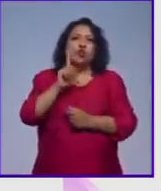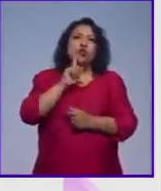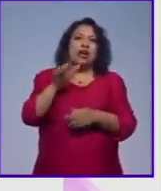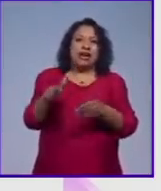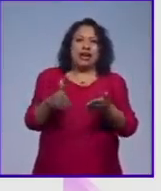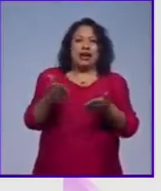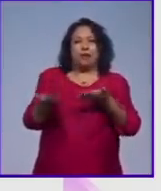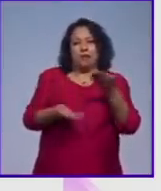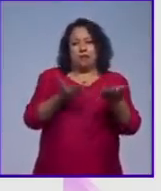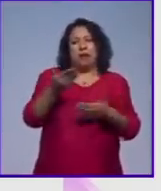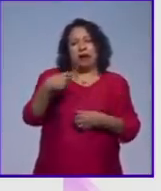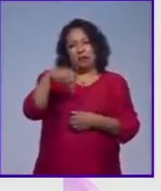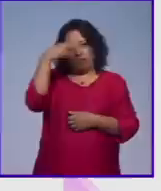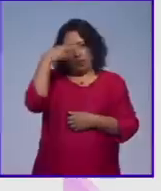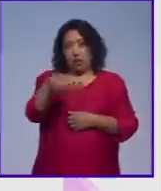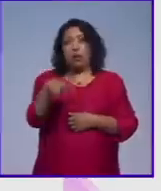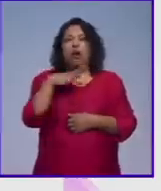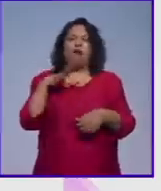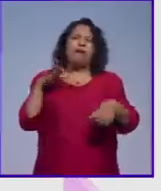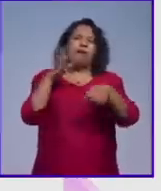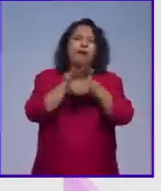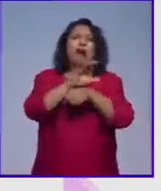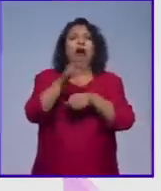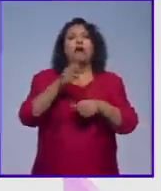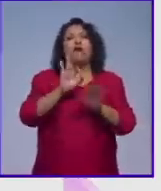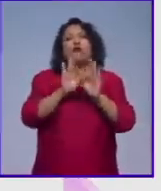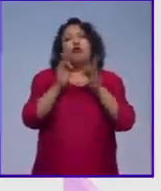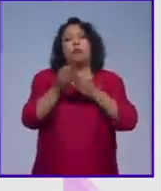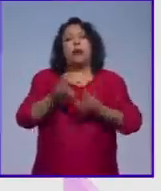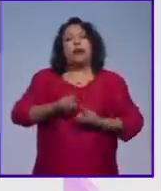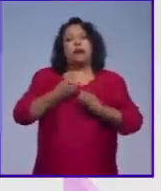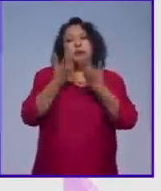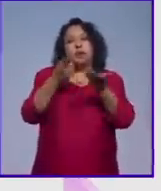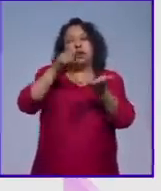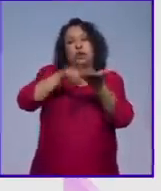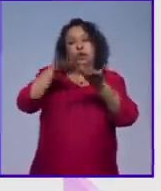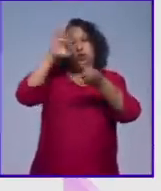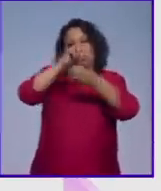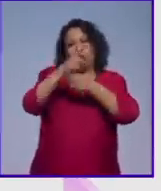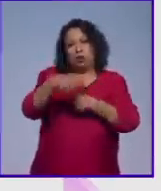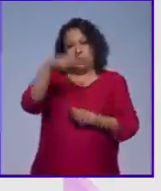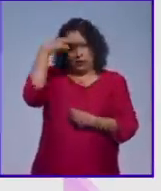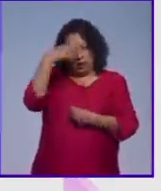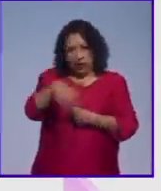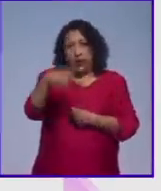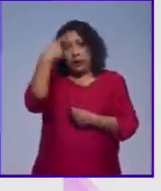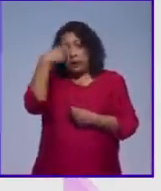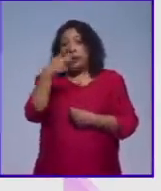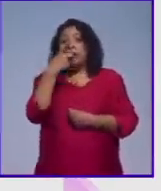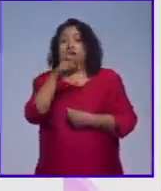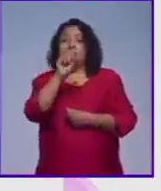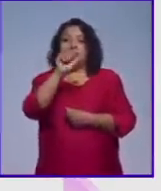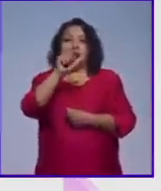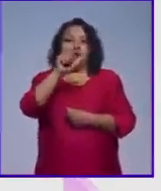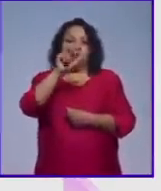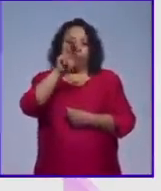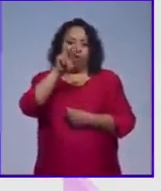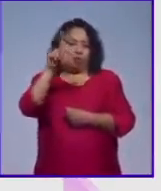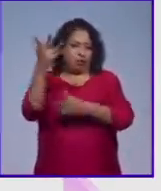mexicana, lo que le da una fortaleza a estas expresiones dentro de la cultura mexicana, a decir de Salvador López.